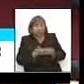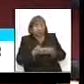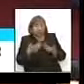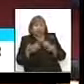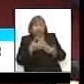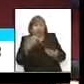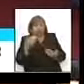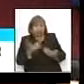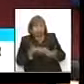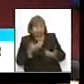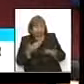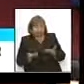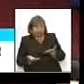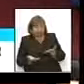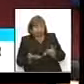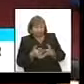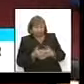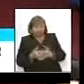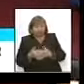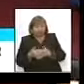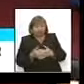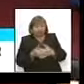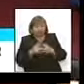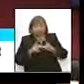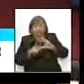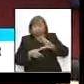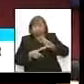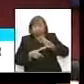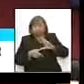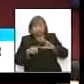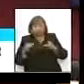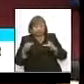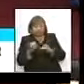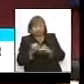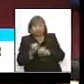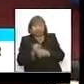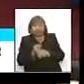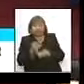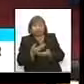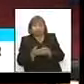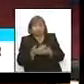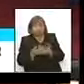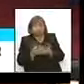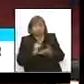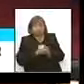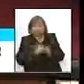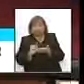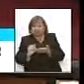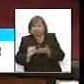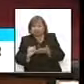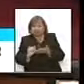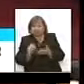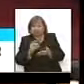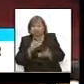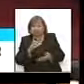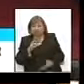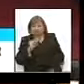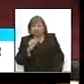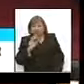hacer, existe en buena parte de América Latina y del mundo. No hacer eso y reducirlo a este sistema de un bipartidismo